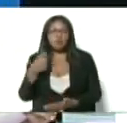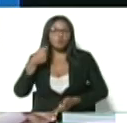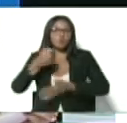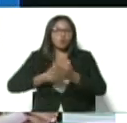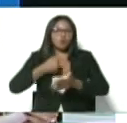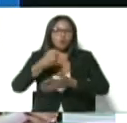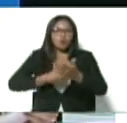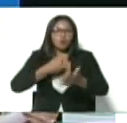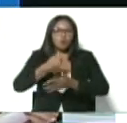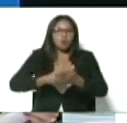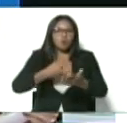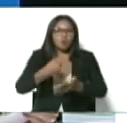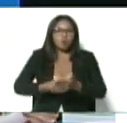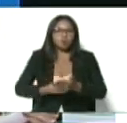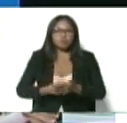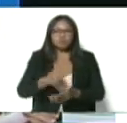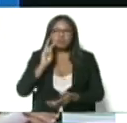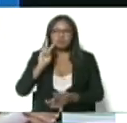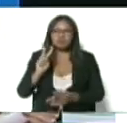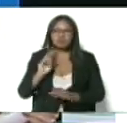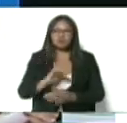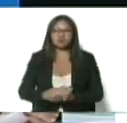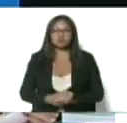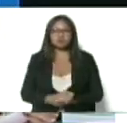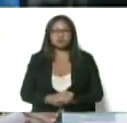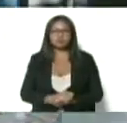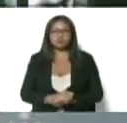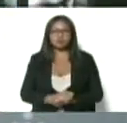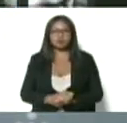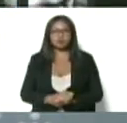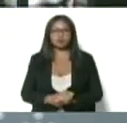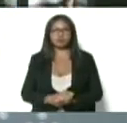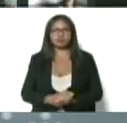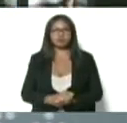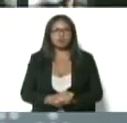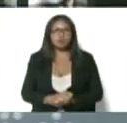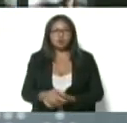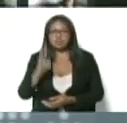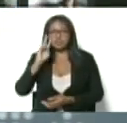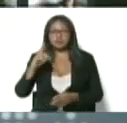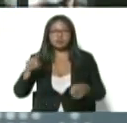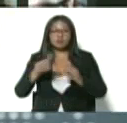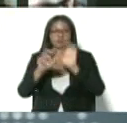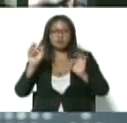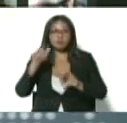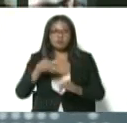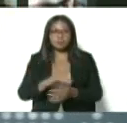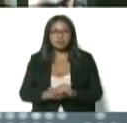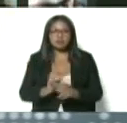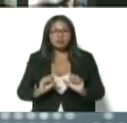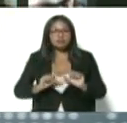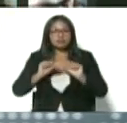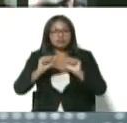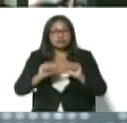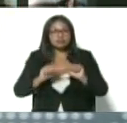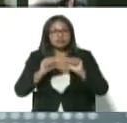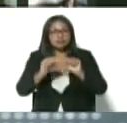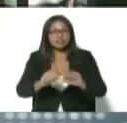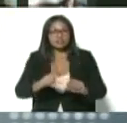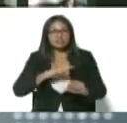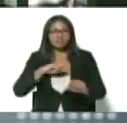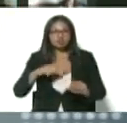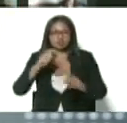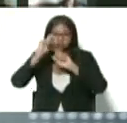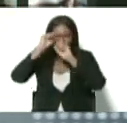contra este flagelo a los que han caído pero que nos siguen iluminando ese